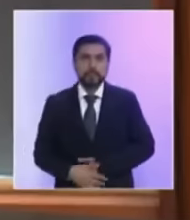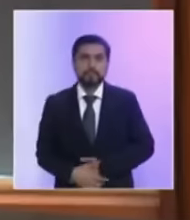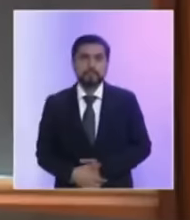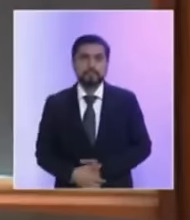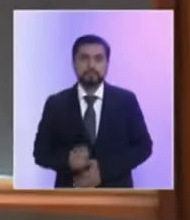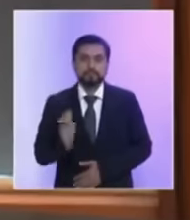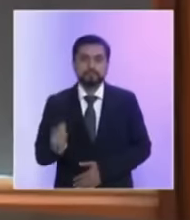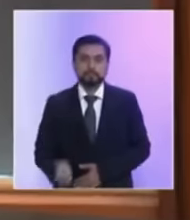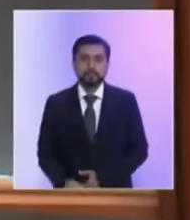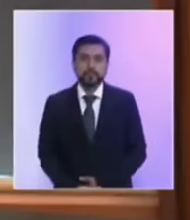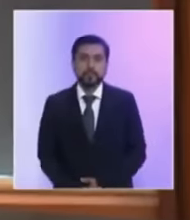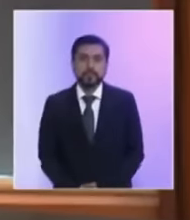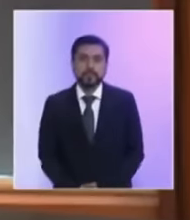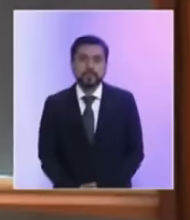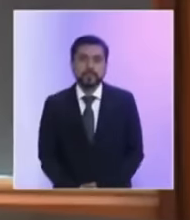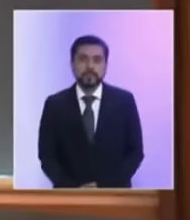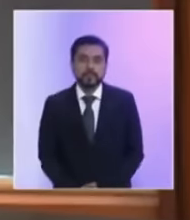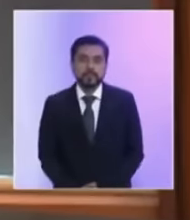Mexicanos.